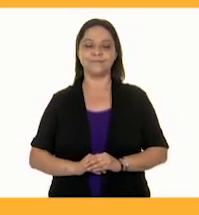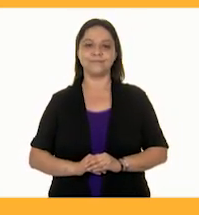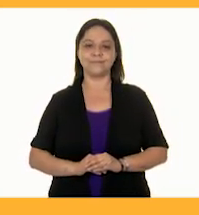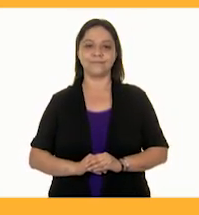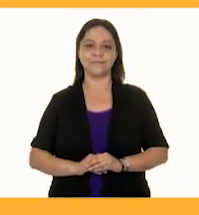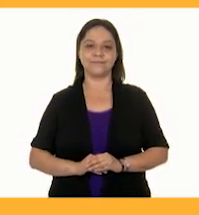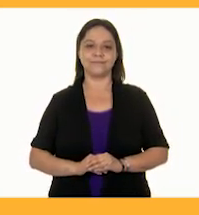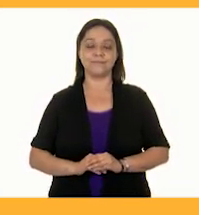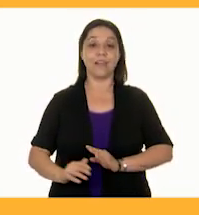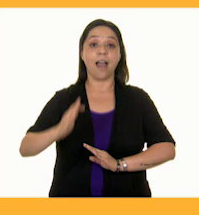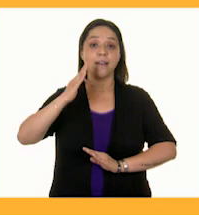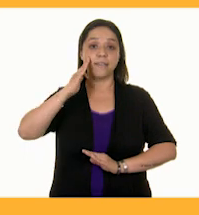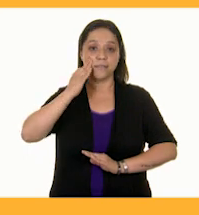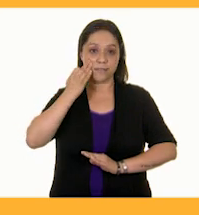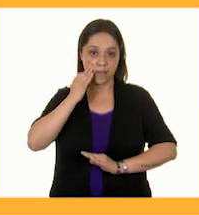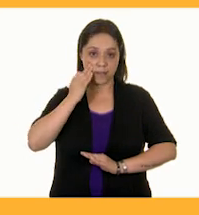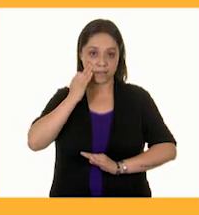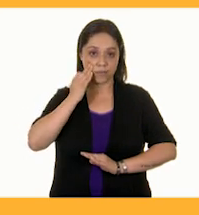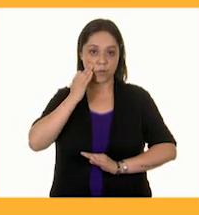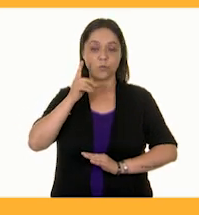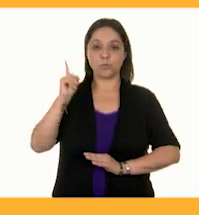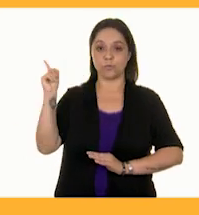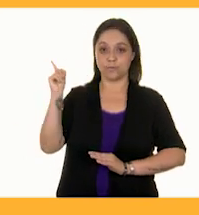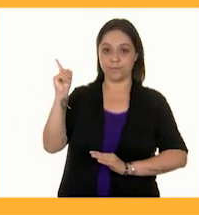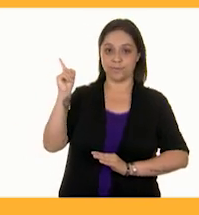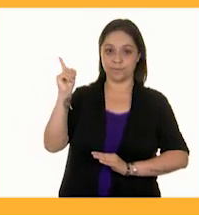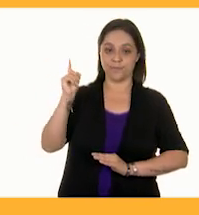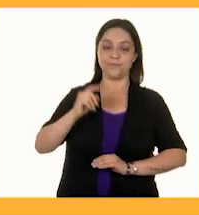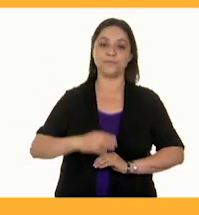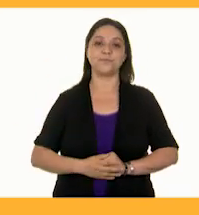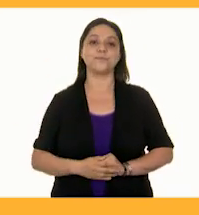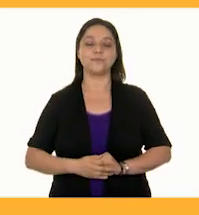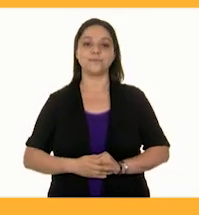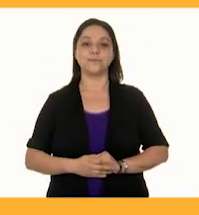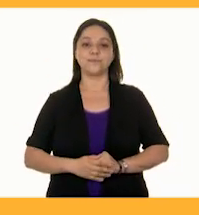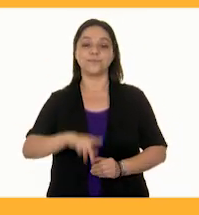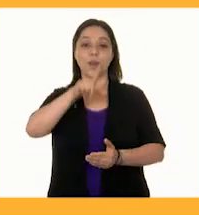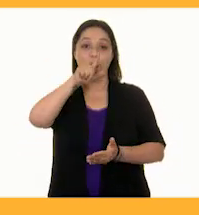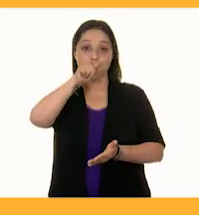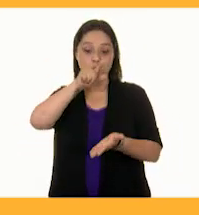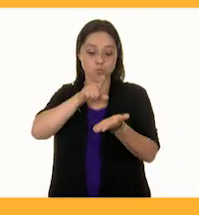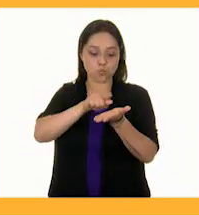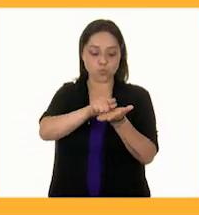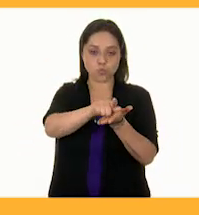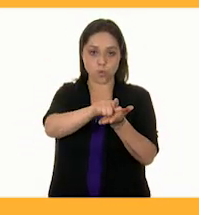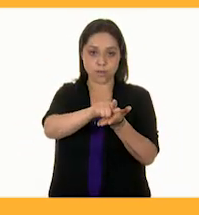buzón.escolar@nube.cep.gob.mx. Facebook @cep.mx. Twitter